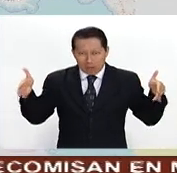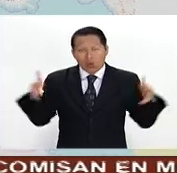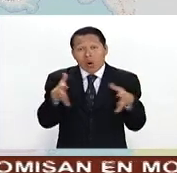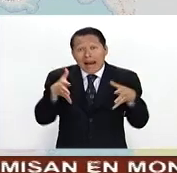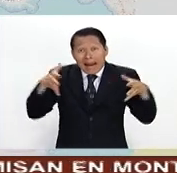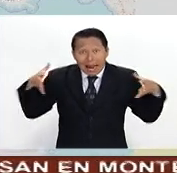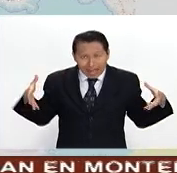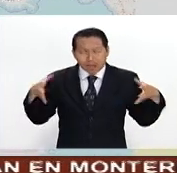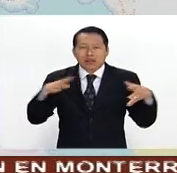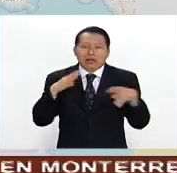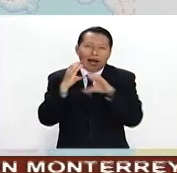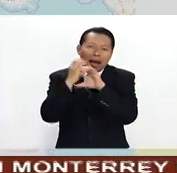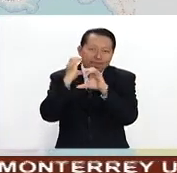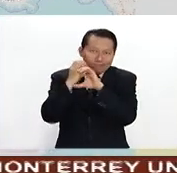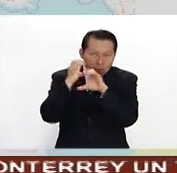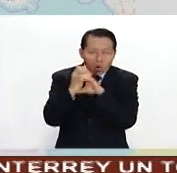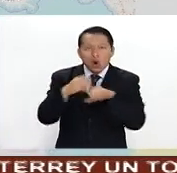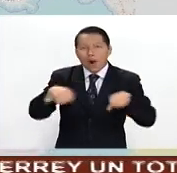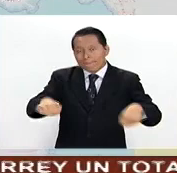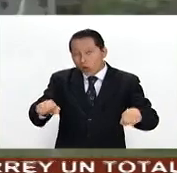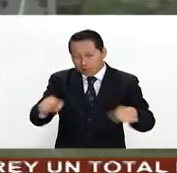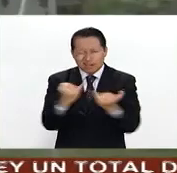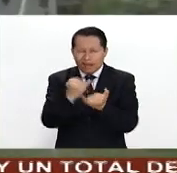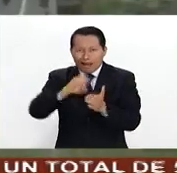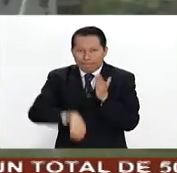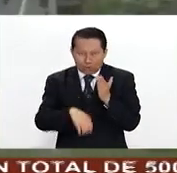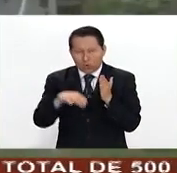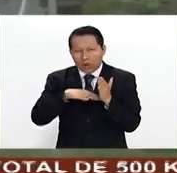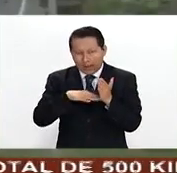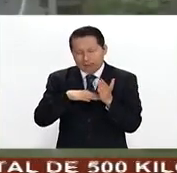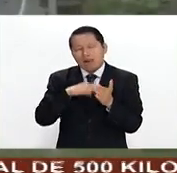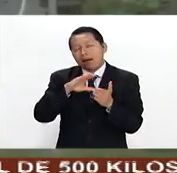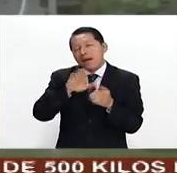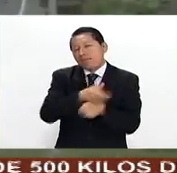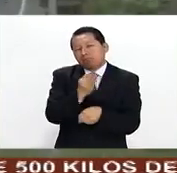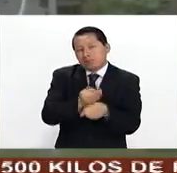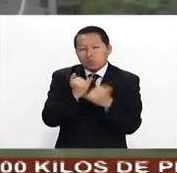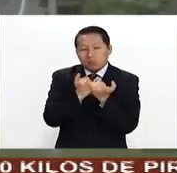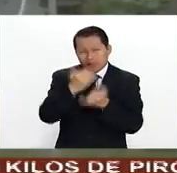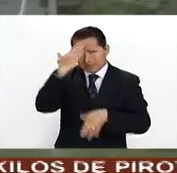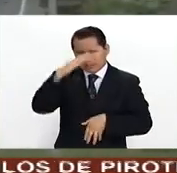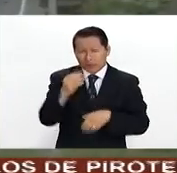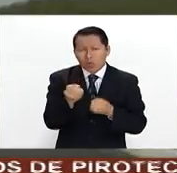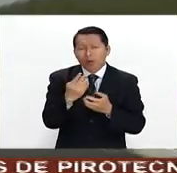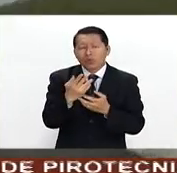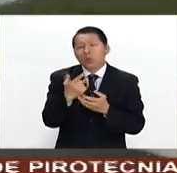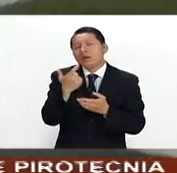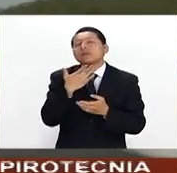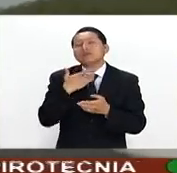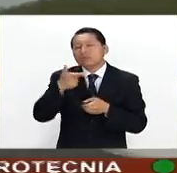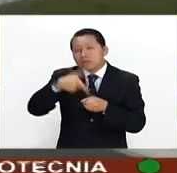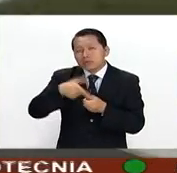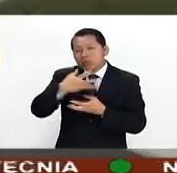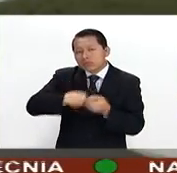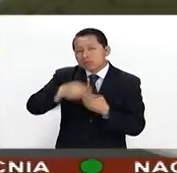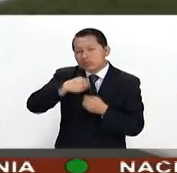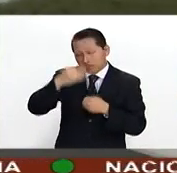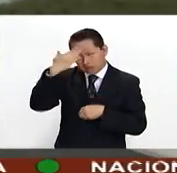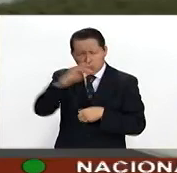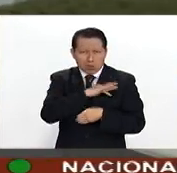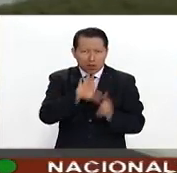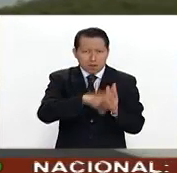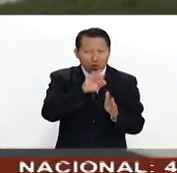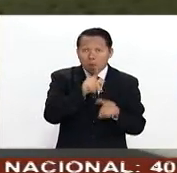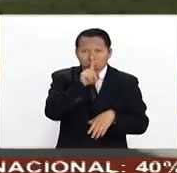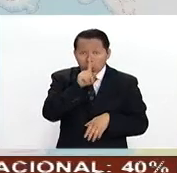camión. En este ejemplo viajaremos en un auto mediano. Si usted conoce el rendimiento de su vehículo también puede elegirlo. Si no, el sistema le da